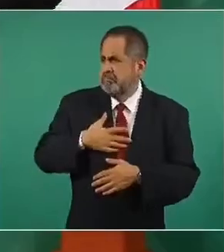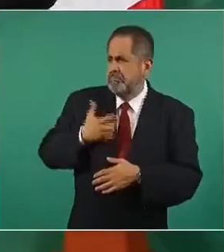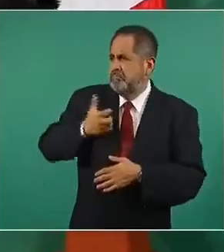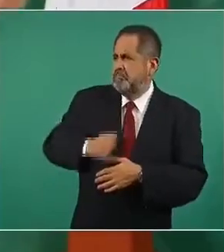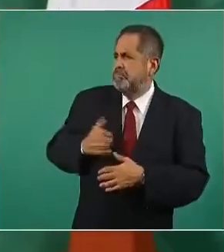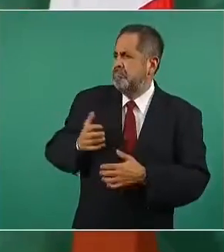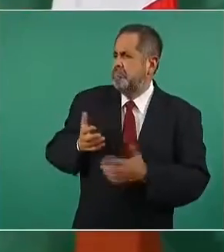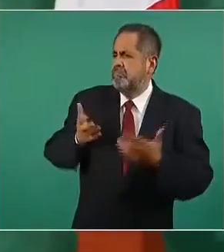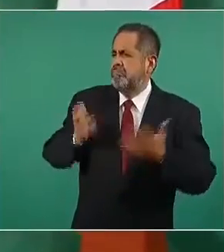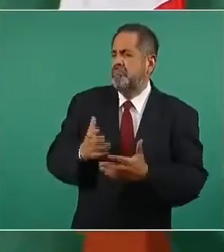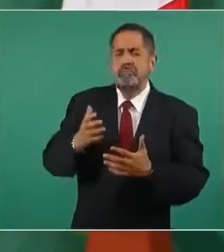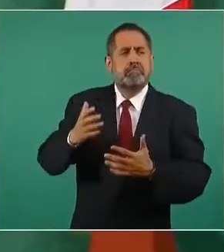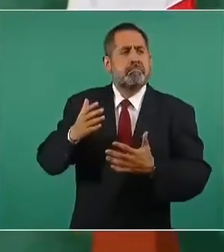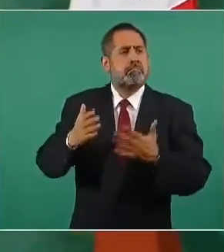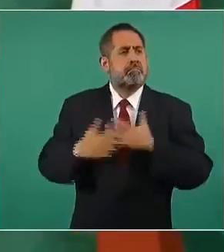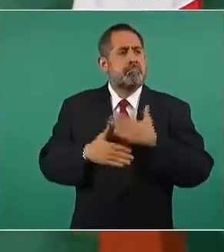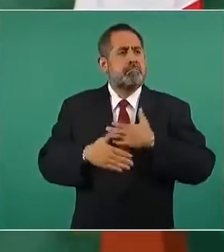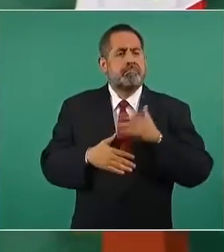el Dios